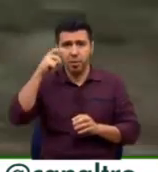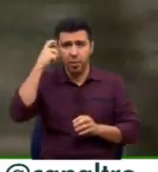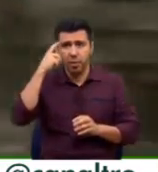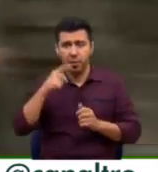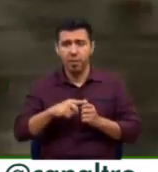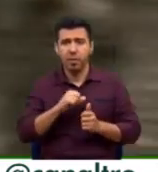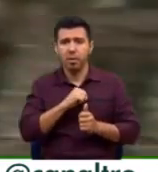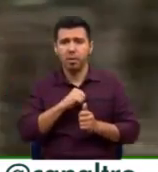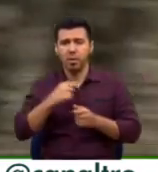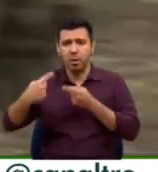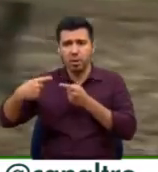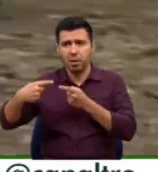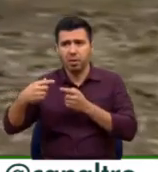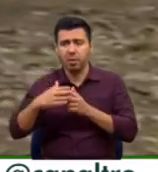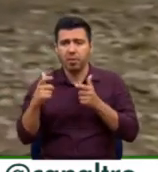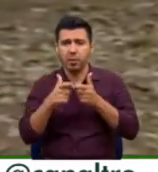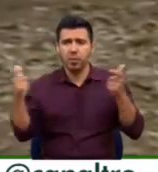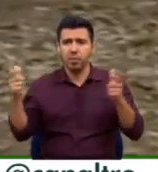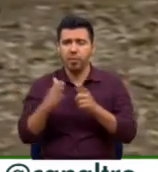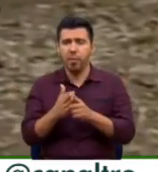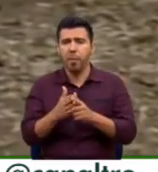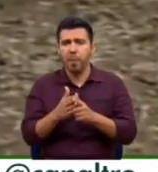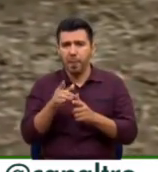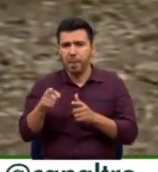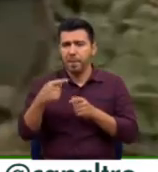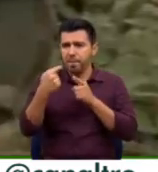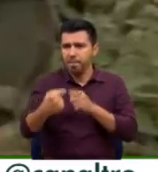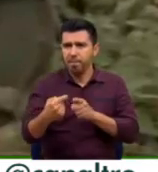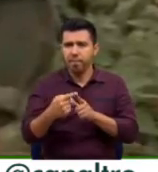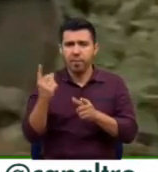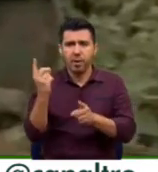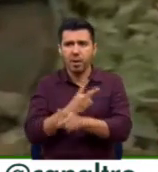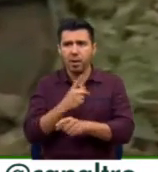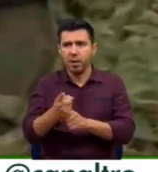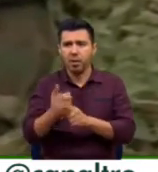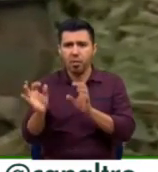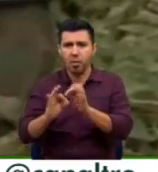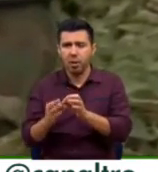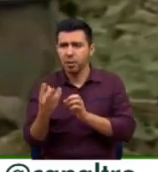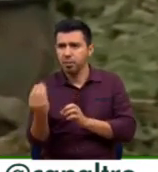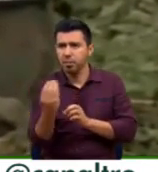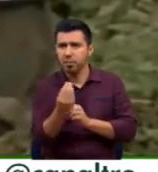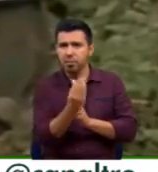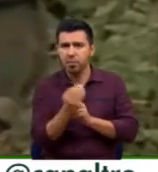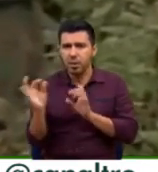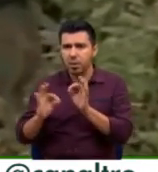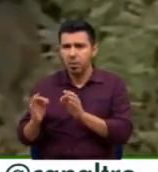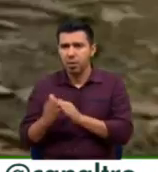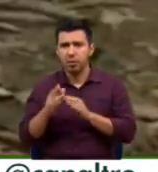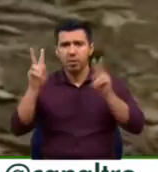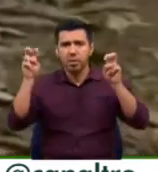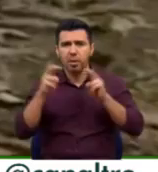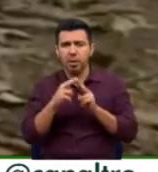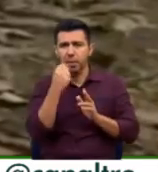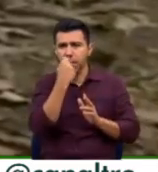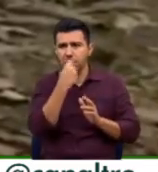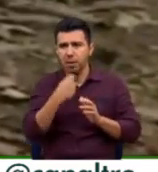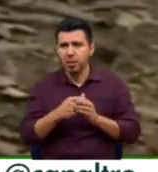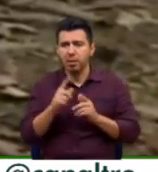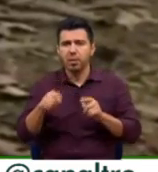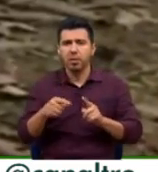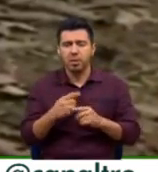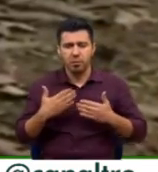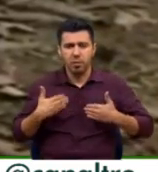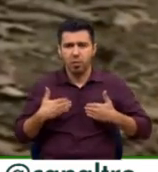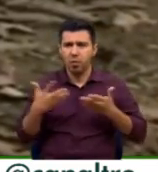desafío enorme y es enfrentar la delincuencia organizada, enfrentar la delincuencia de las bandas criminales, los temas del narcotráfico y garantizar el